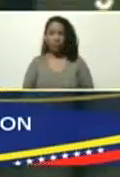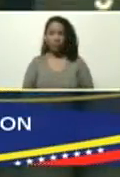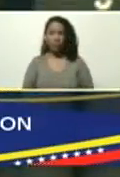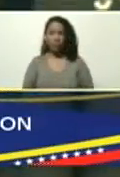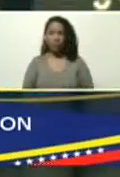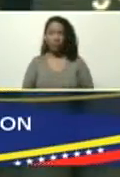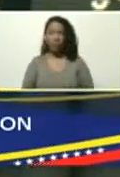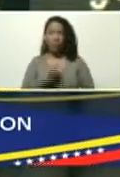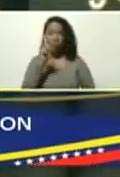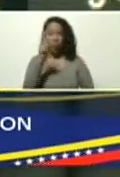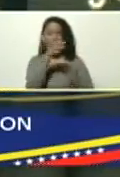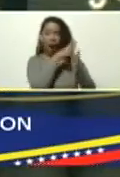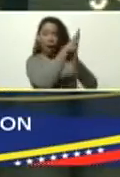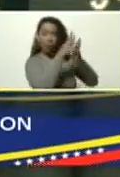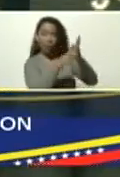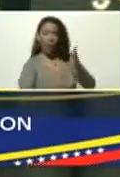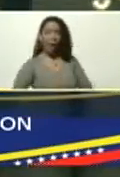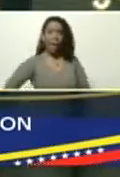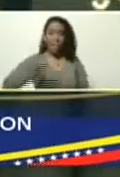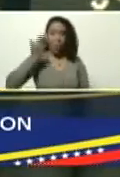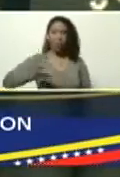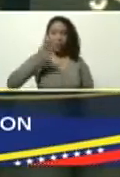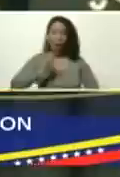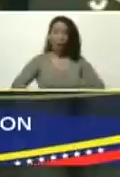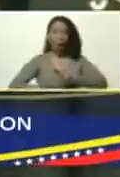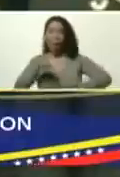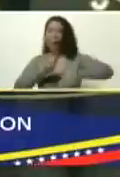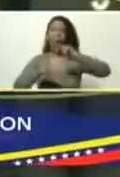son la estructura fundamental de la construcción